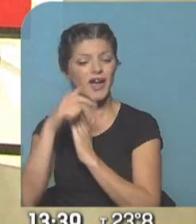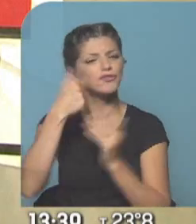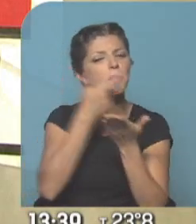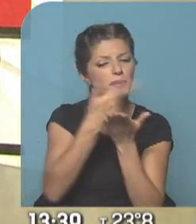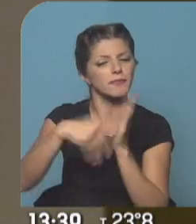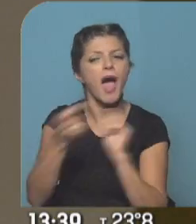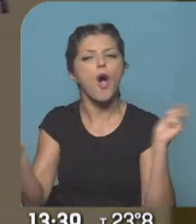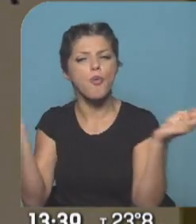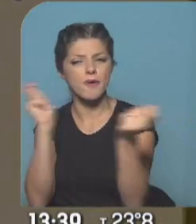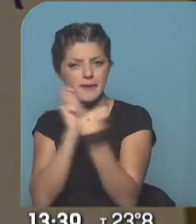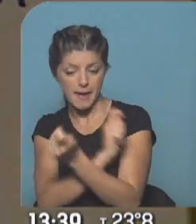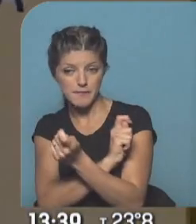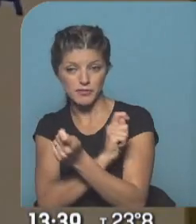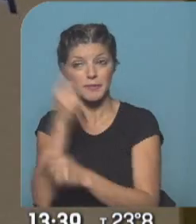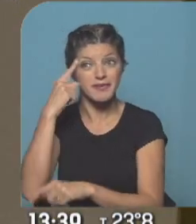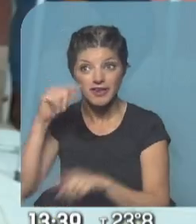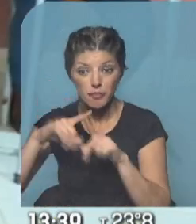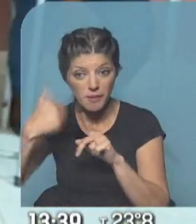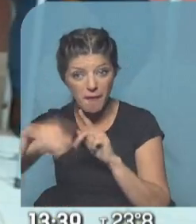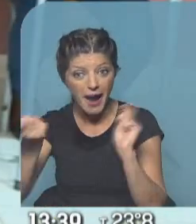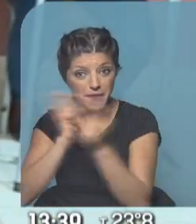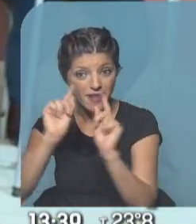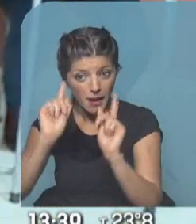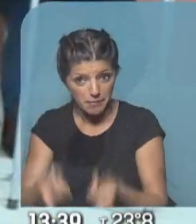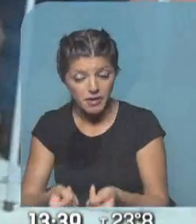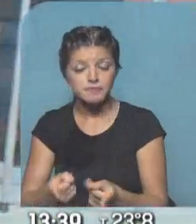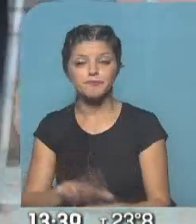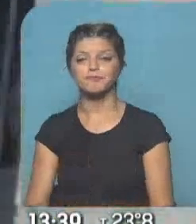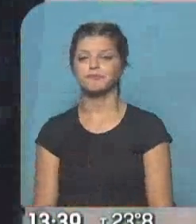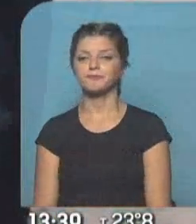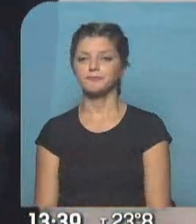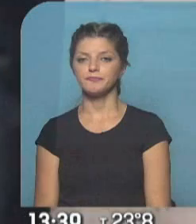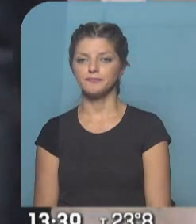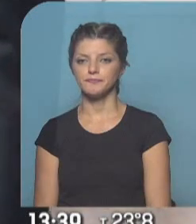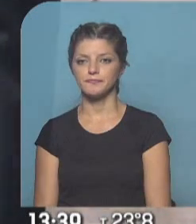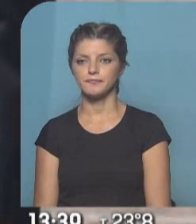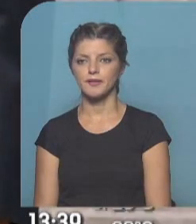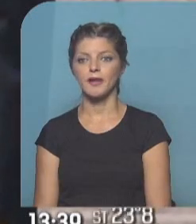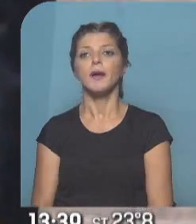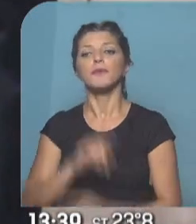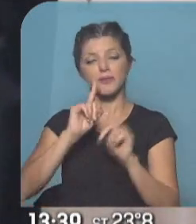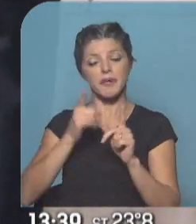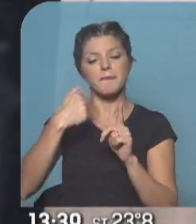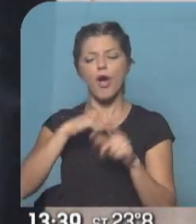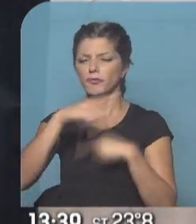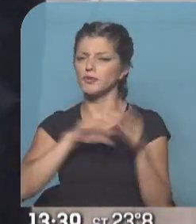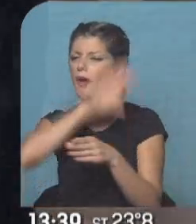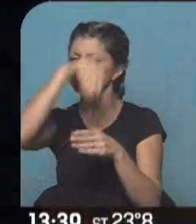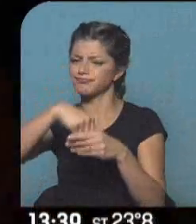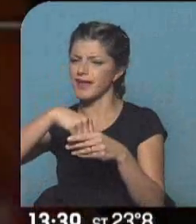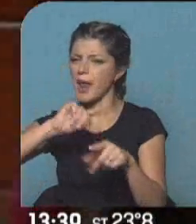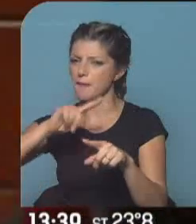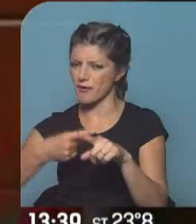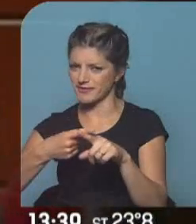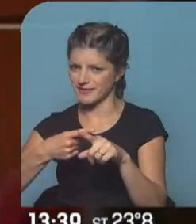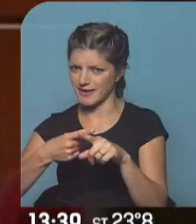auguran modificaciones del paisaje político en el mediano plazo en ese país africano, el expresidente seguirá influyendo en la política